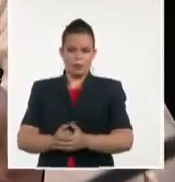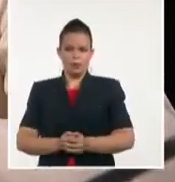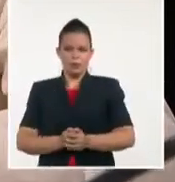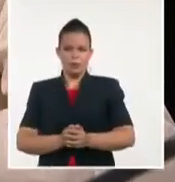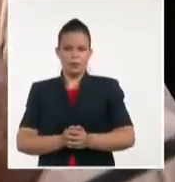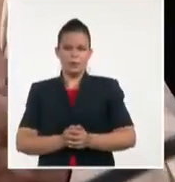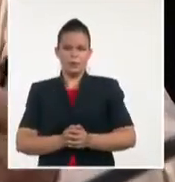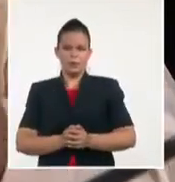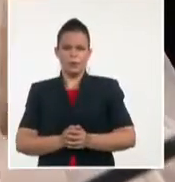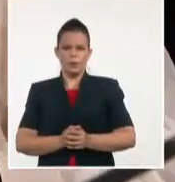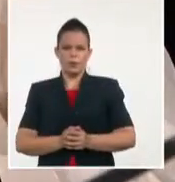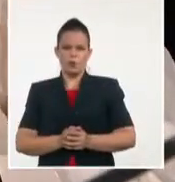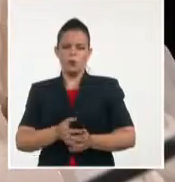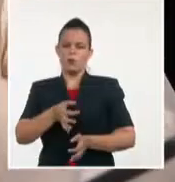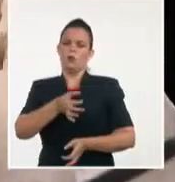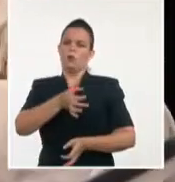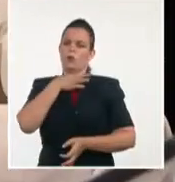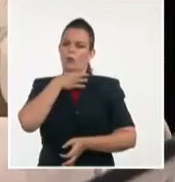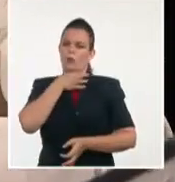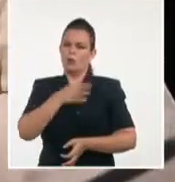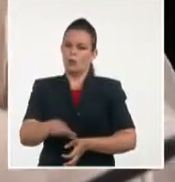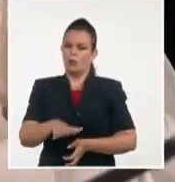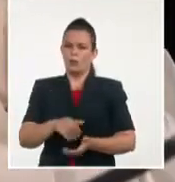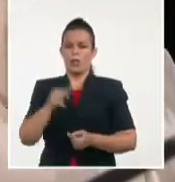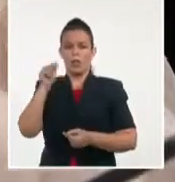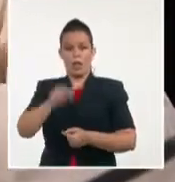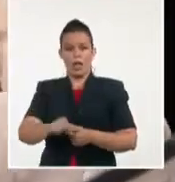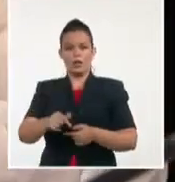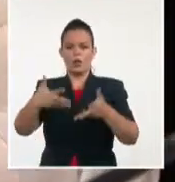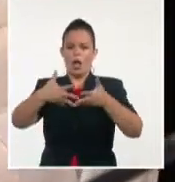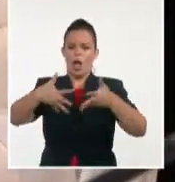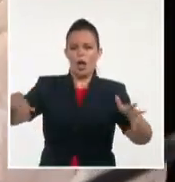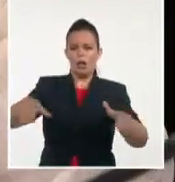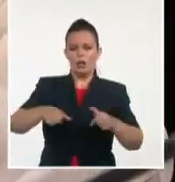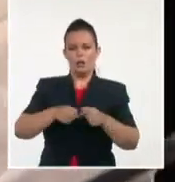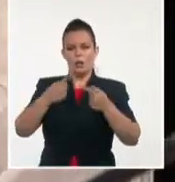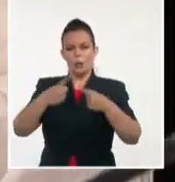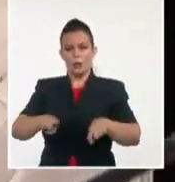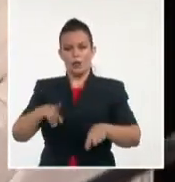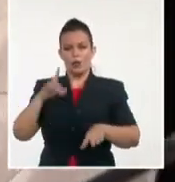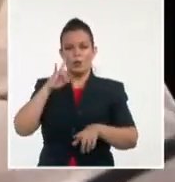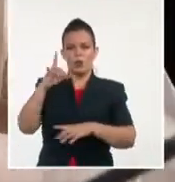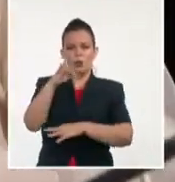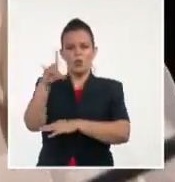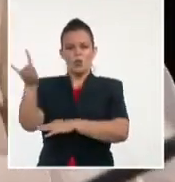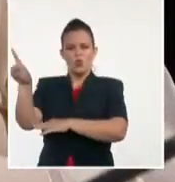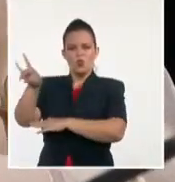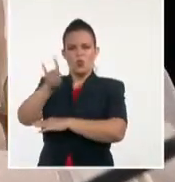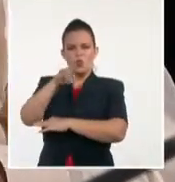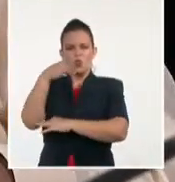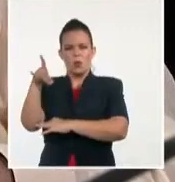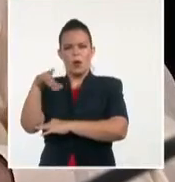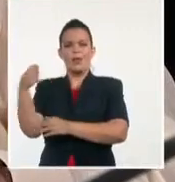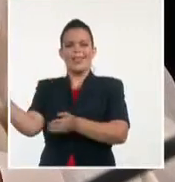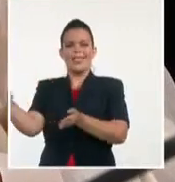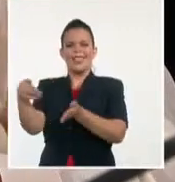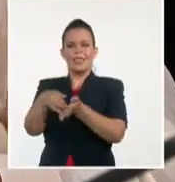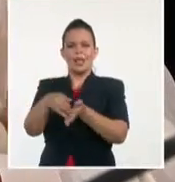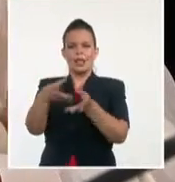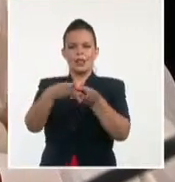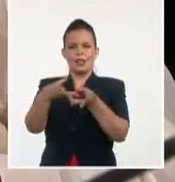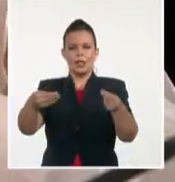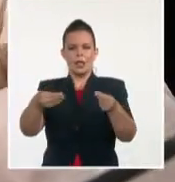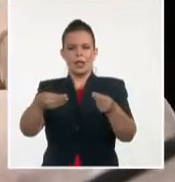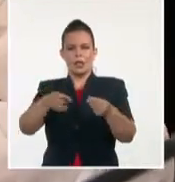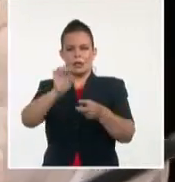un sistema muy amplio, pero los radares, ya y después, cuando fue a tocar tierra por el sur de la Ciénaga